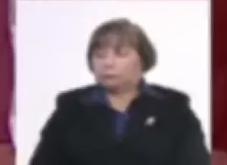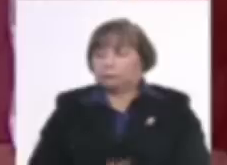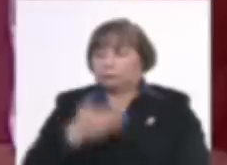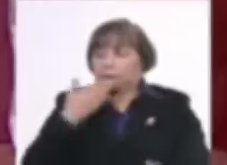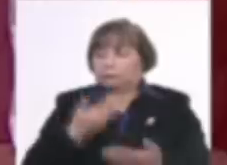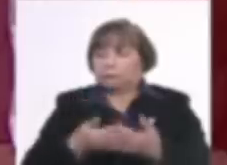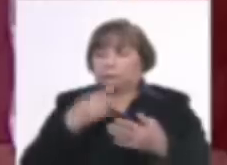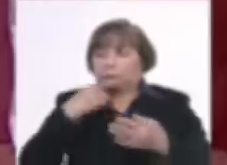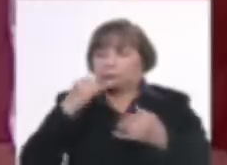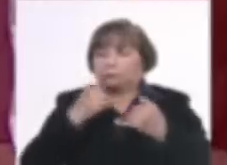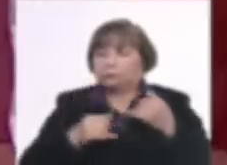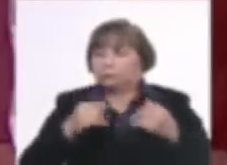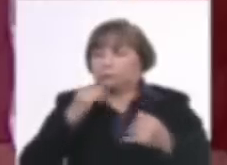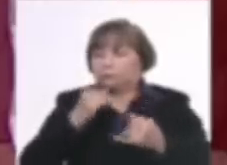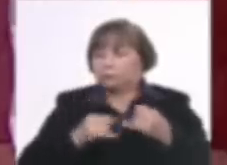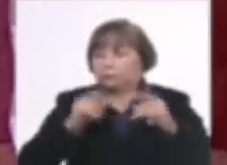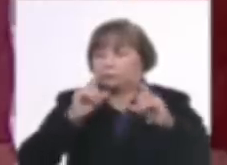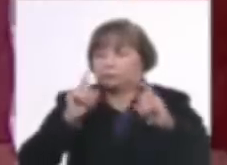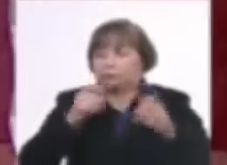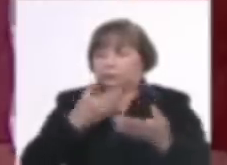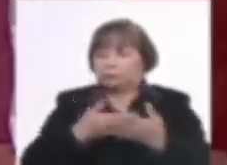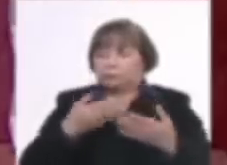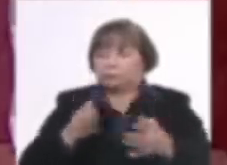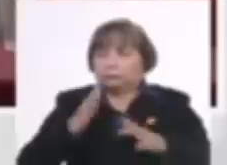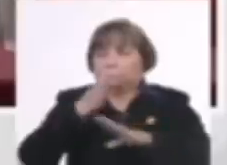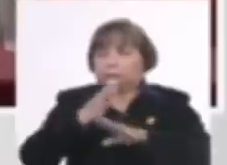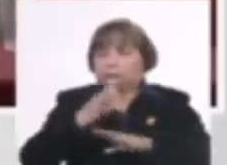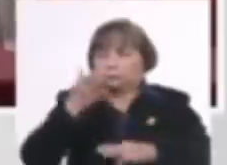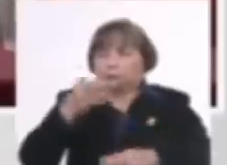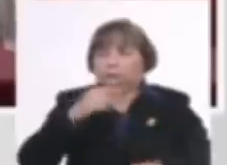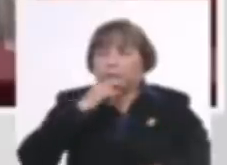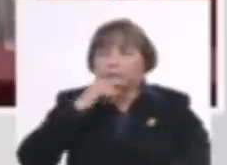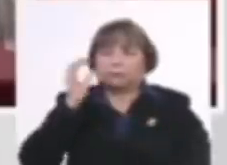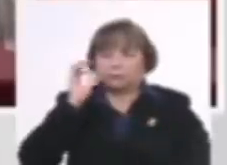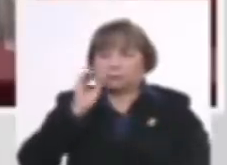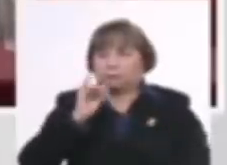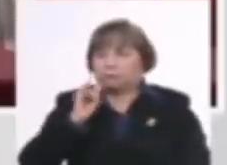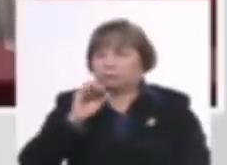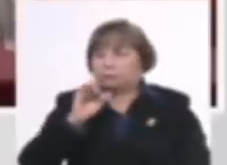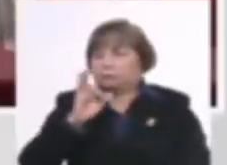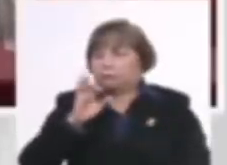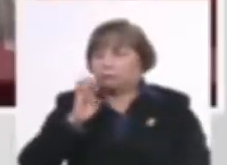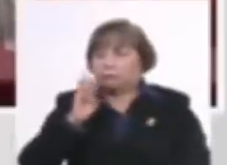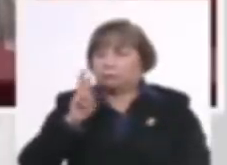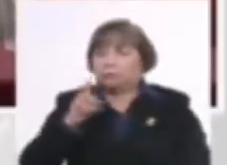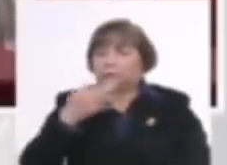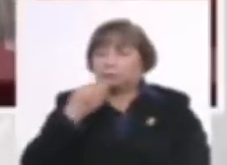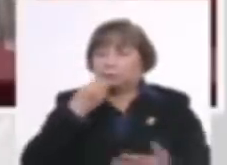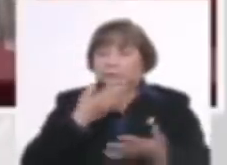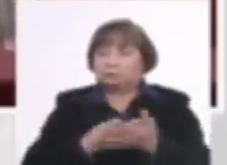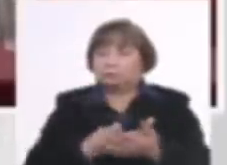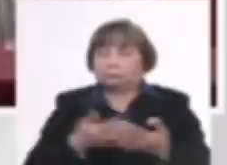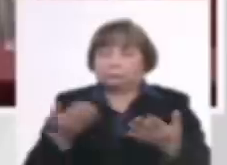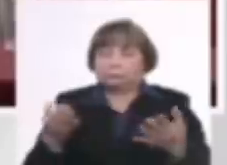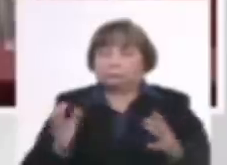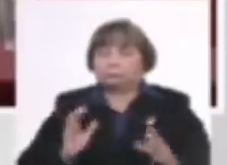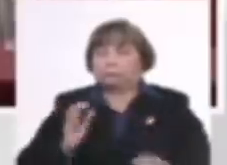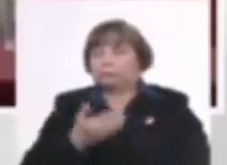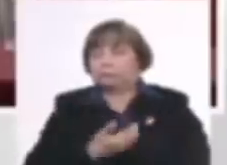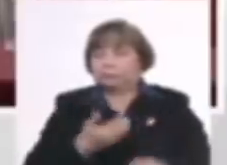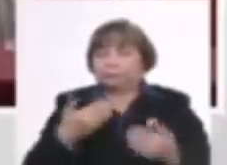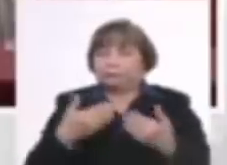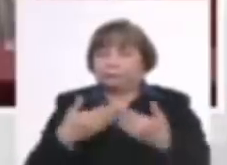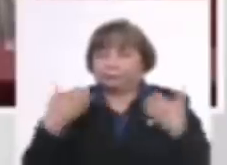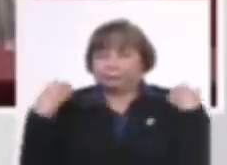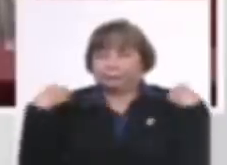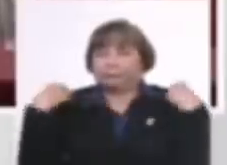Gracias, presidente. Solo para terminar, una última pregunta, presidente, a través suyo, a la señorita Jennifer. Bueno, en realidad el Congreso de la República también